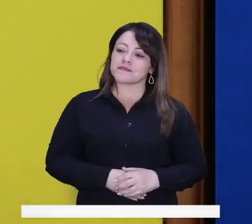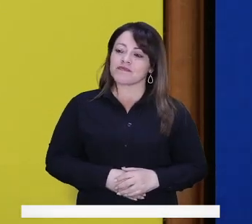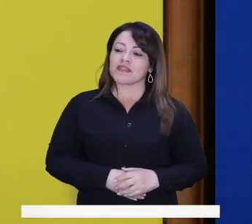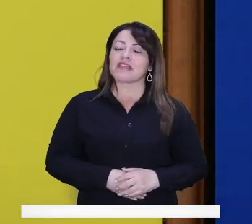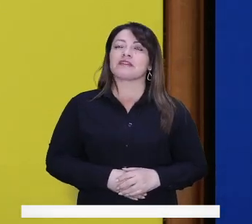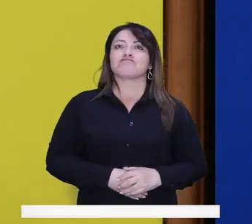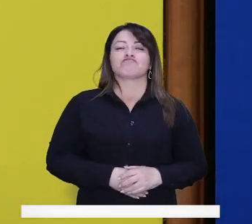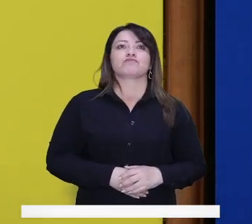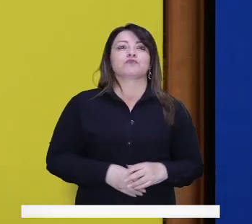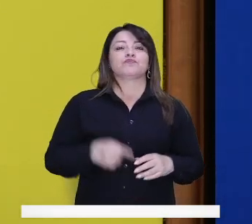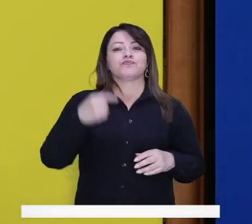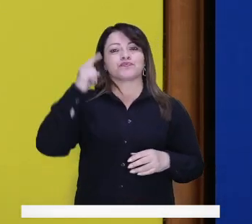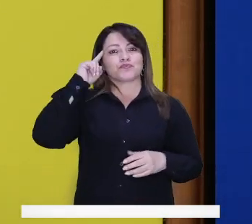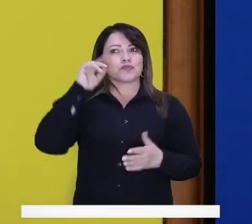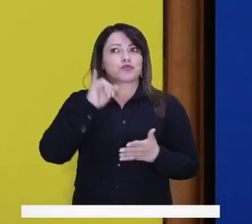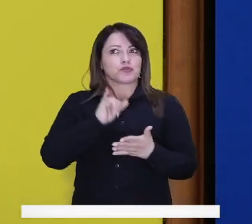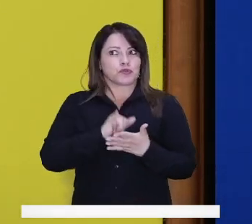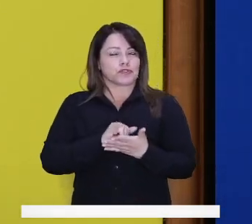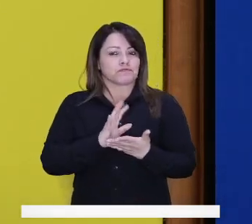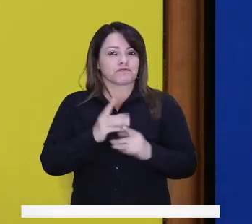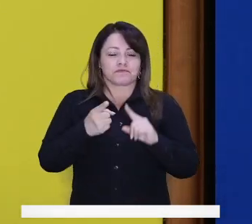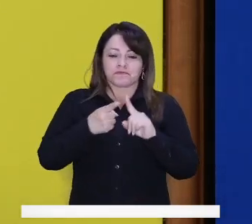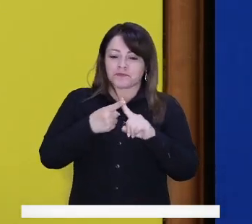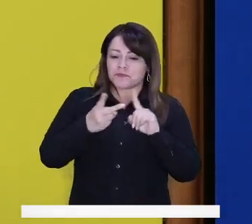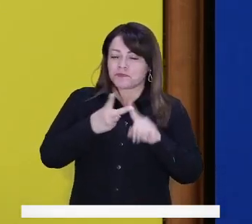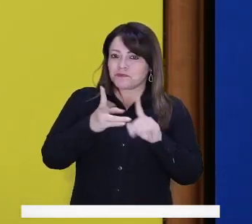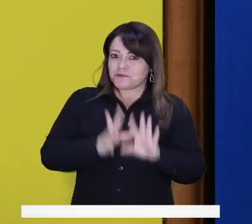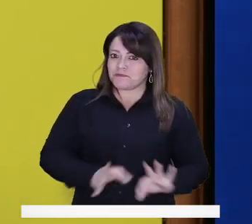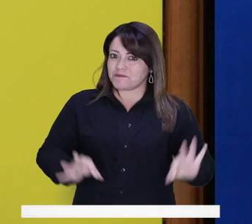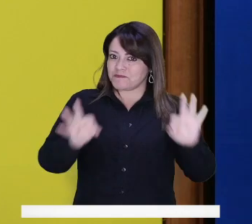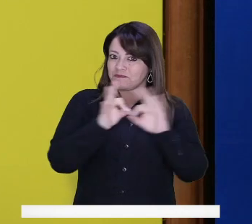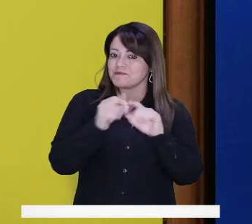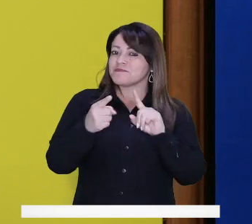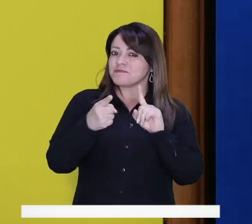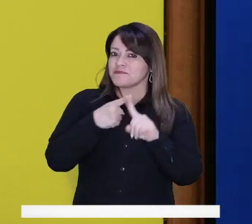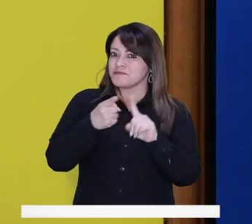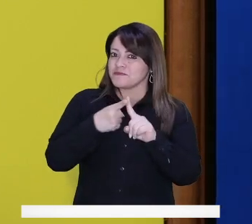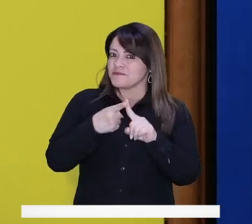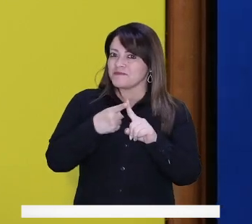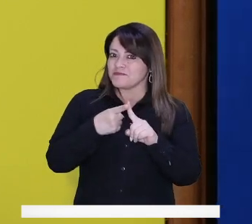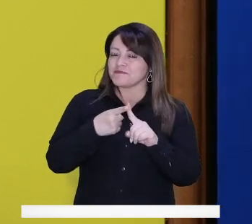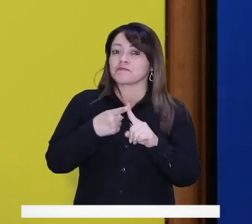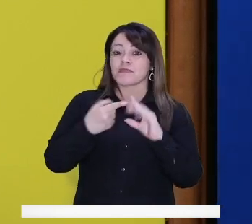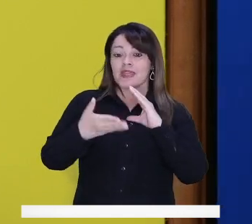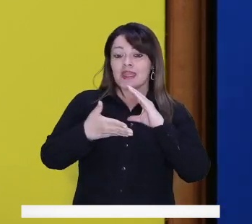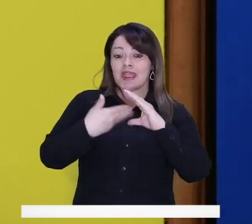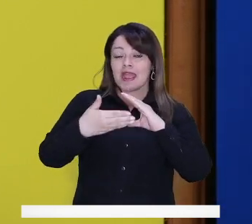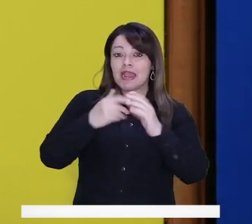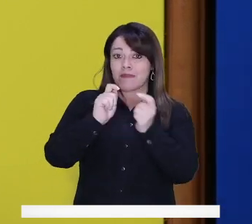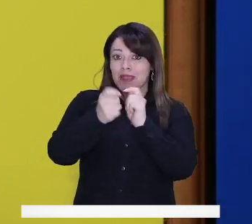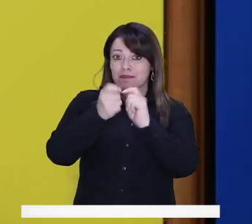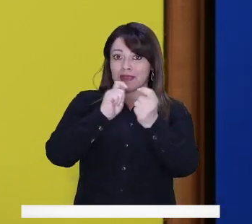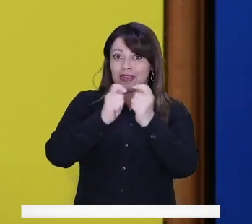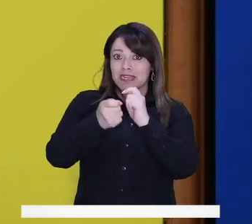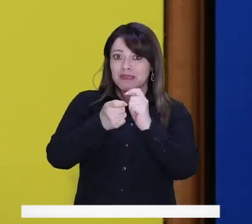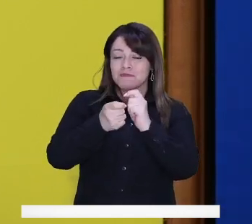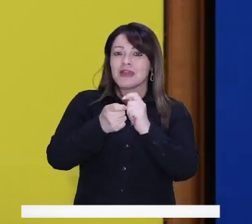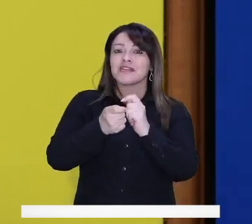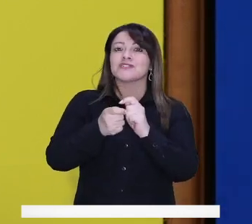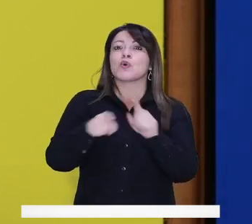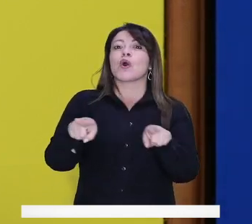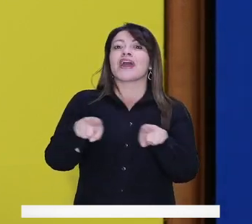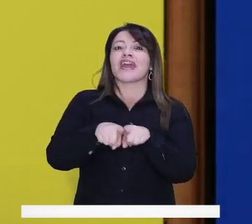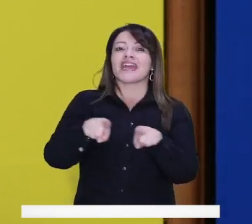que comprender dos aristas muy importantes. La primera es que el cambio climático es como